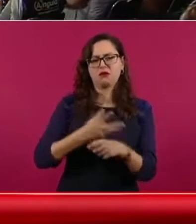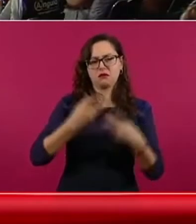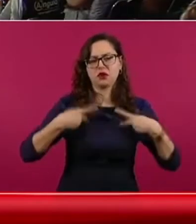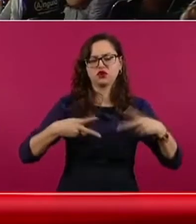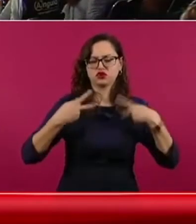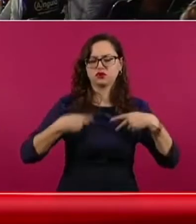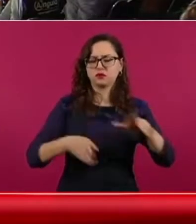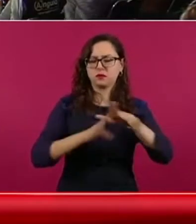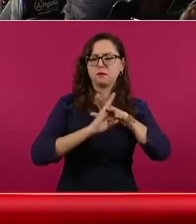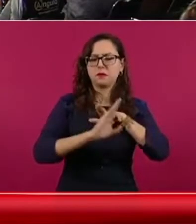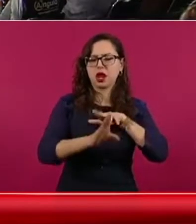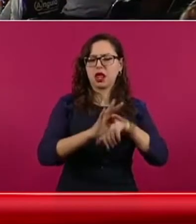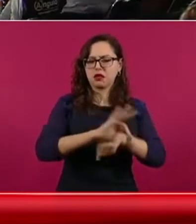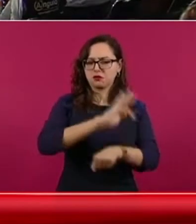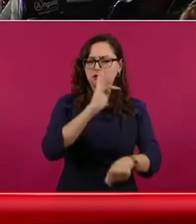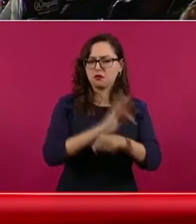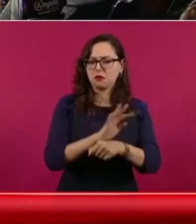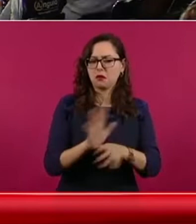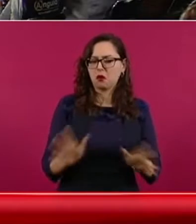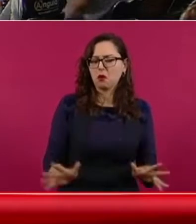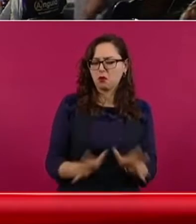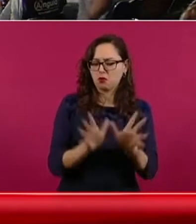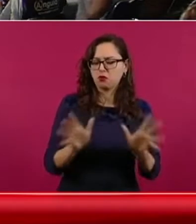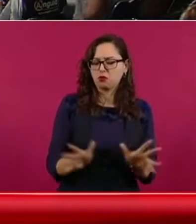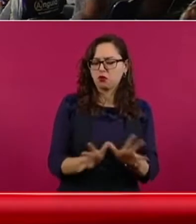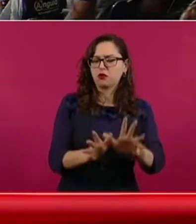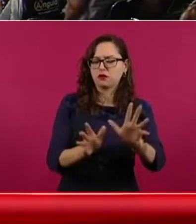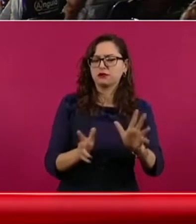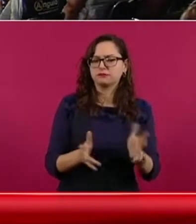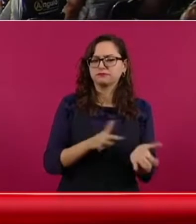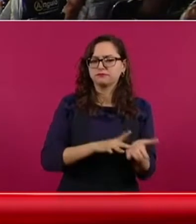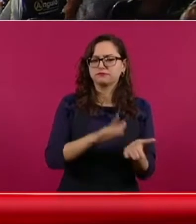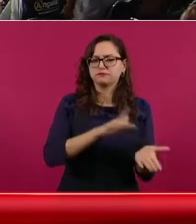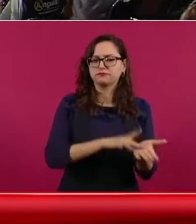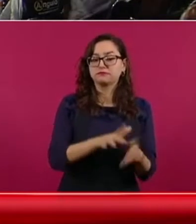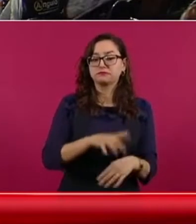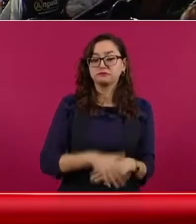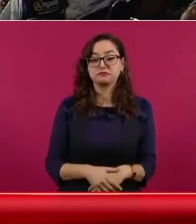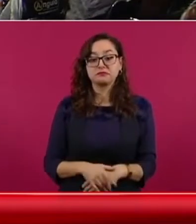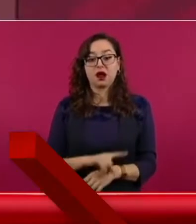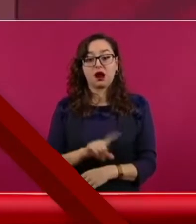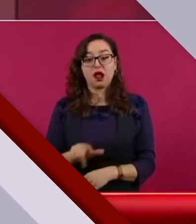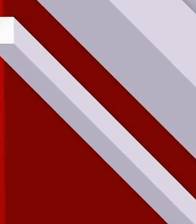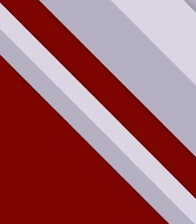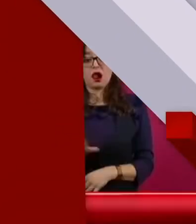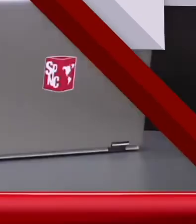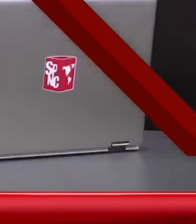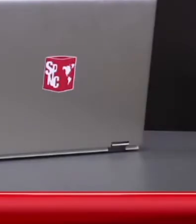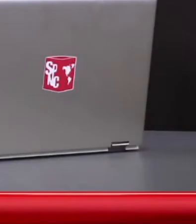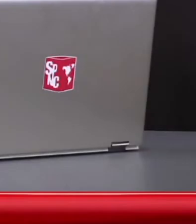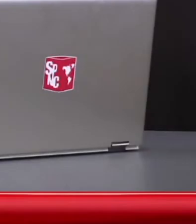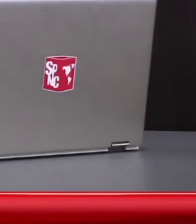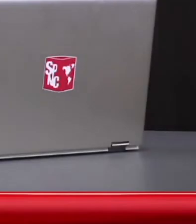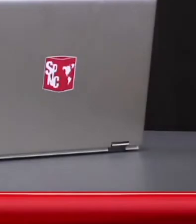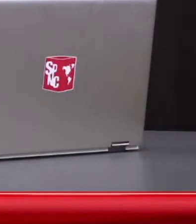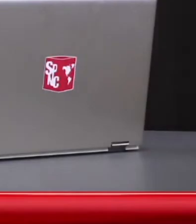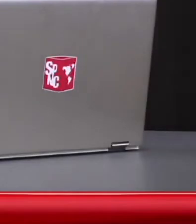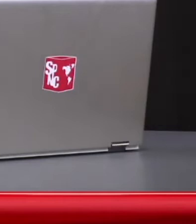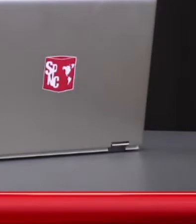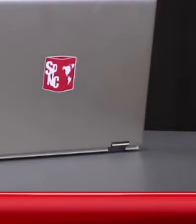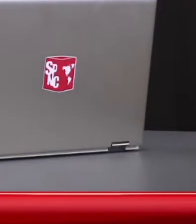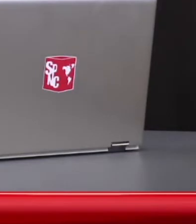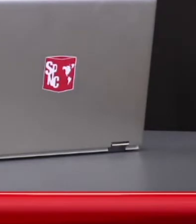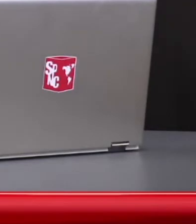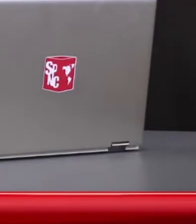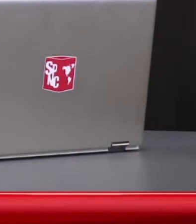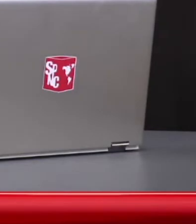regularizar la situación de nuestros paisanos migrantes y no lo han hecho. Fíjese usted lo que siempre